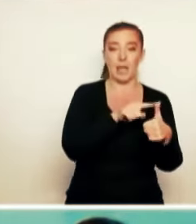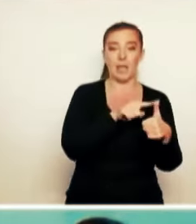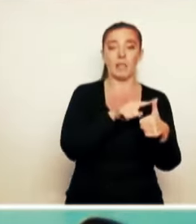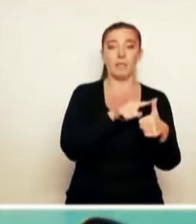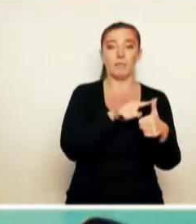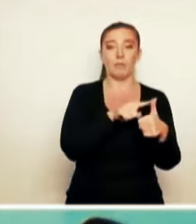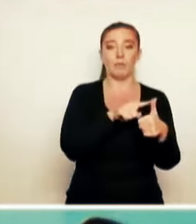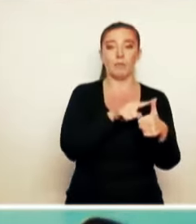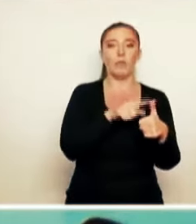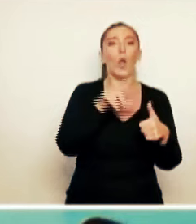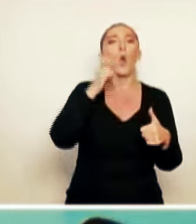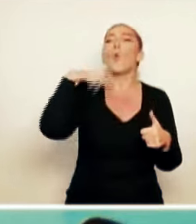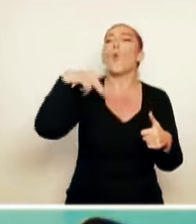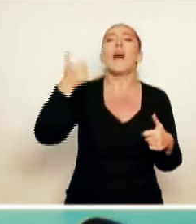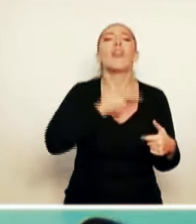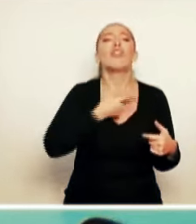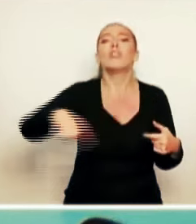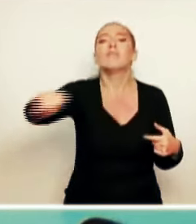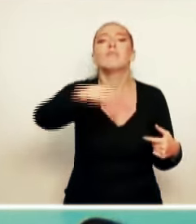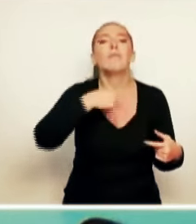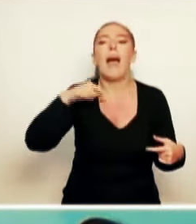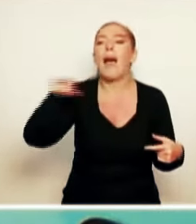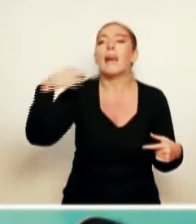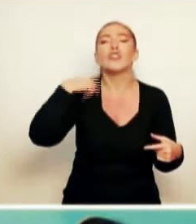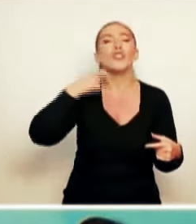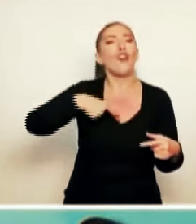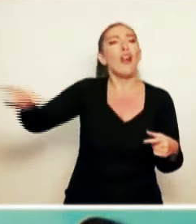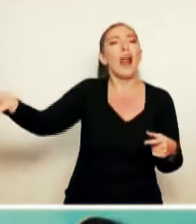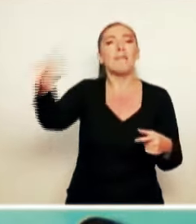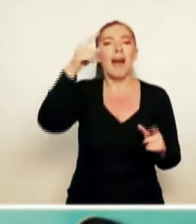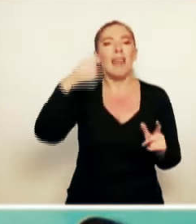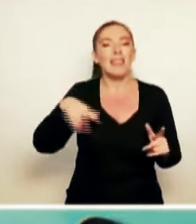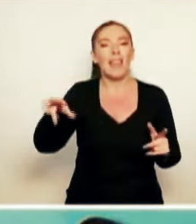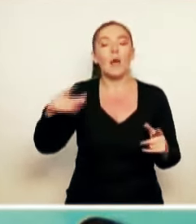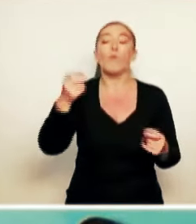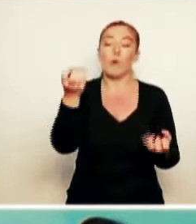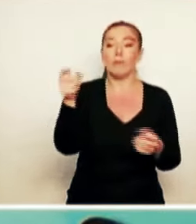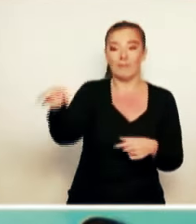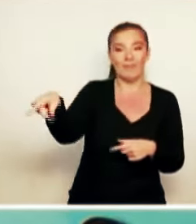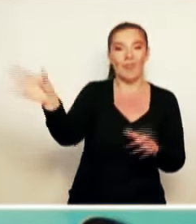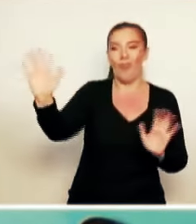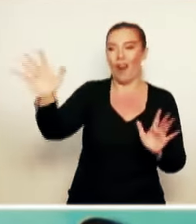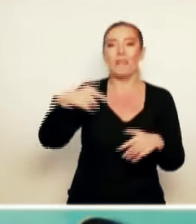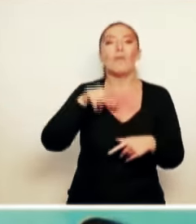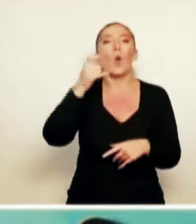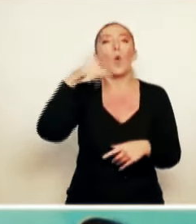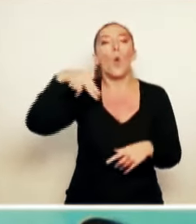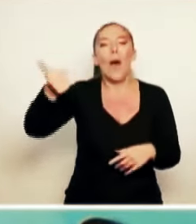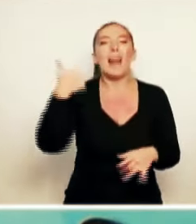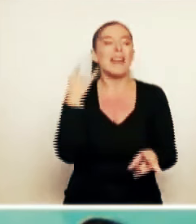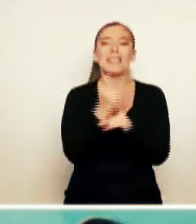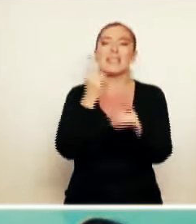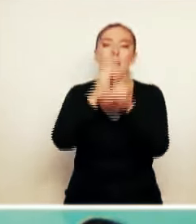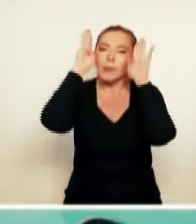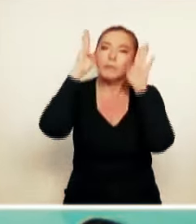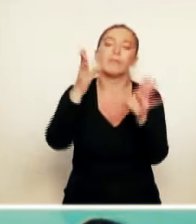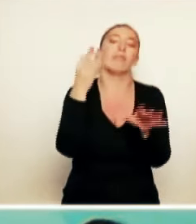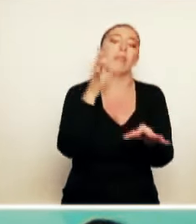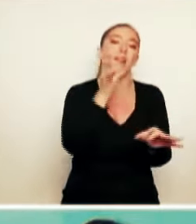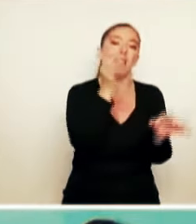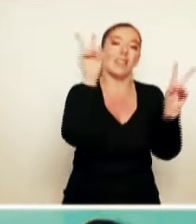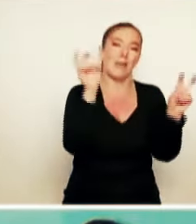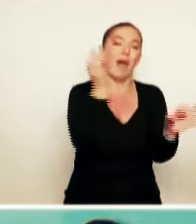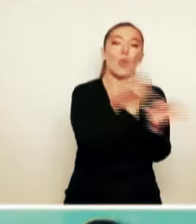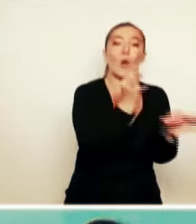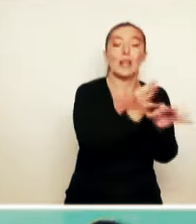este? ¿Dónde estás, Luana? Por ahí debe estar Luana, que la mandé. Hola. Bueno, Luana se ocupó siempre de lo educativo hasta que en el 17 a mí